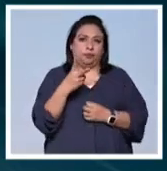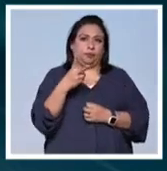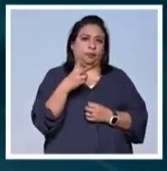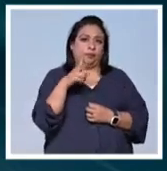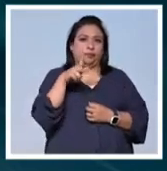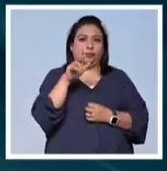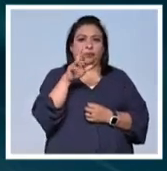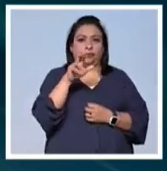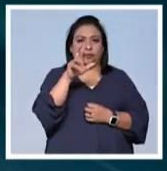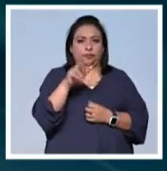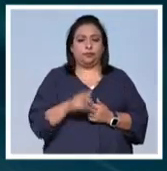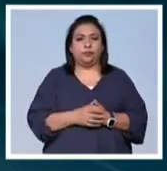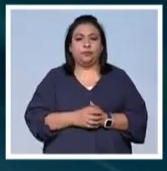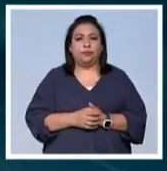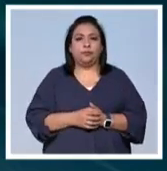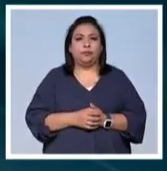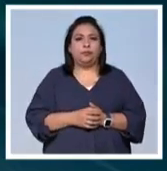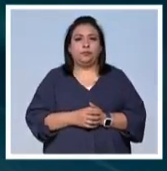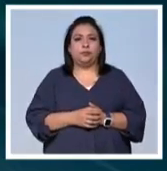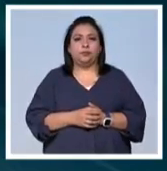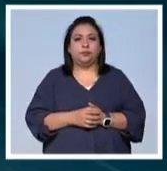Karen Rivera